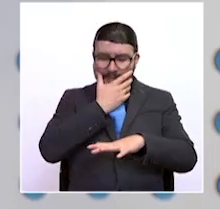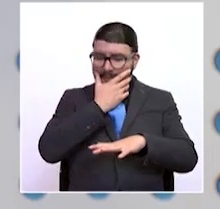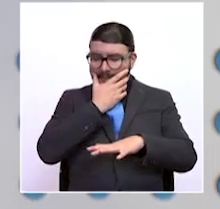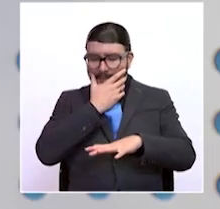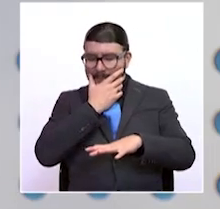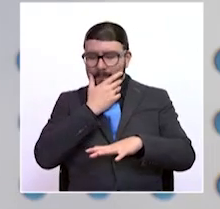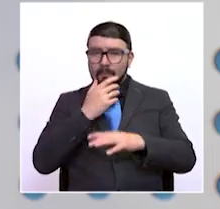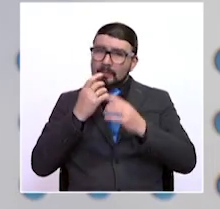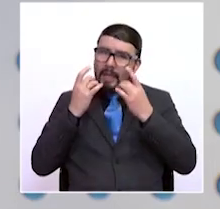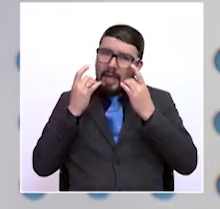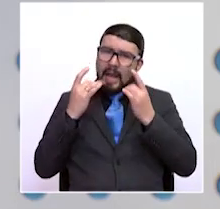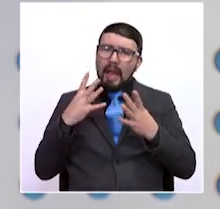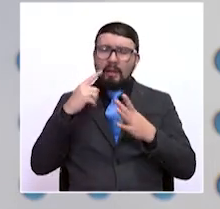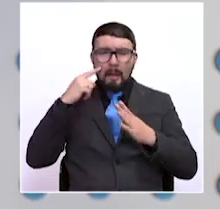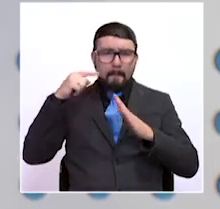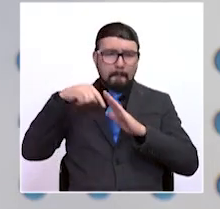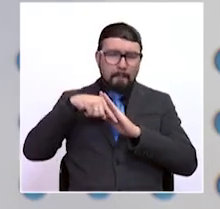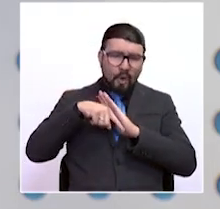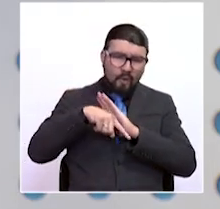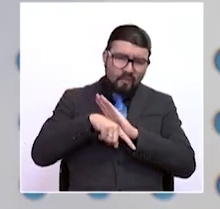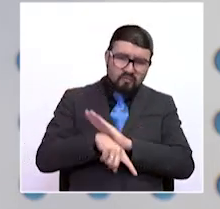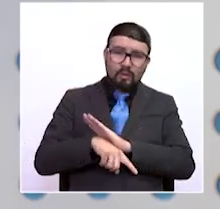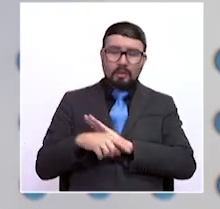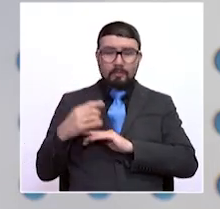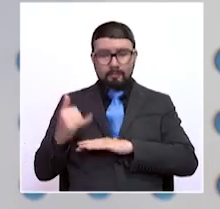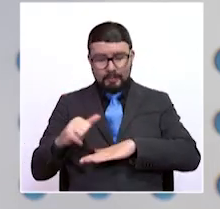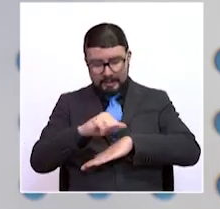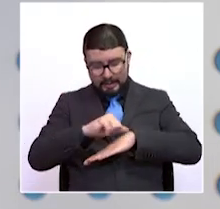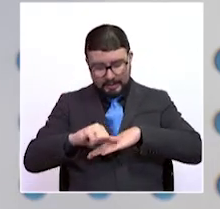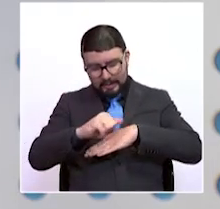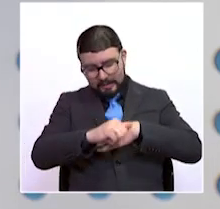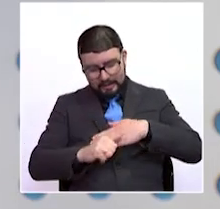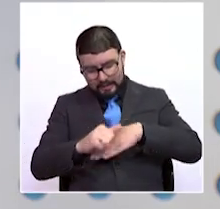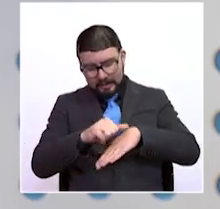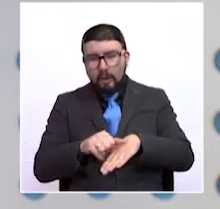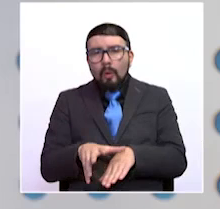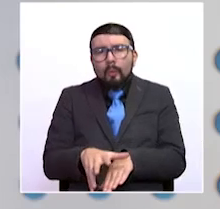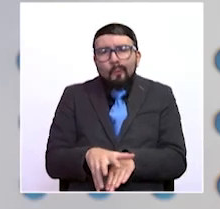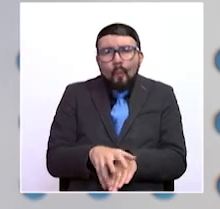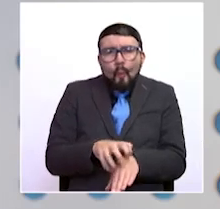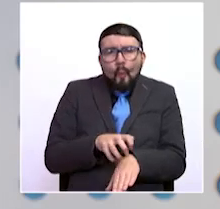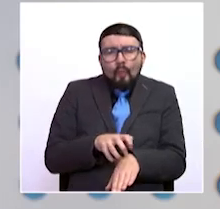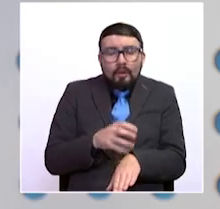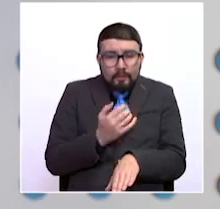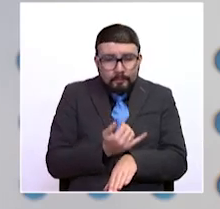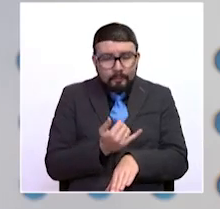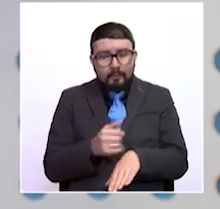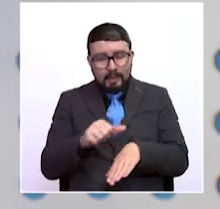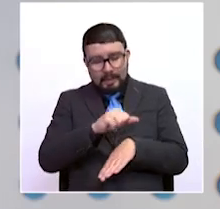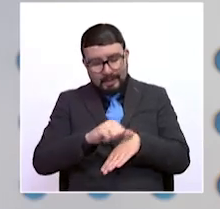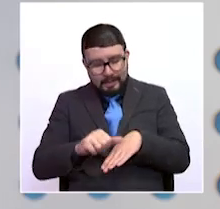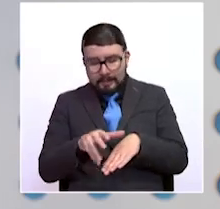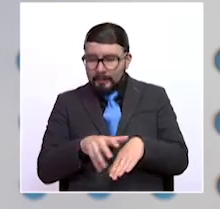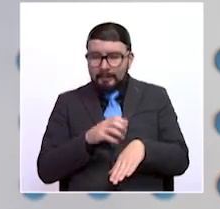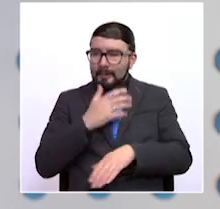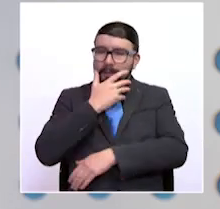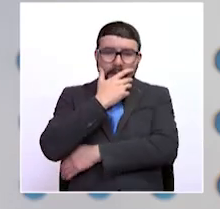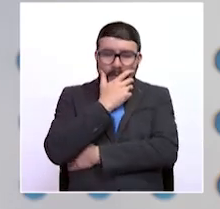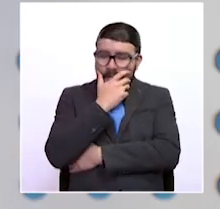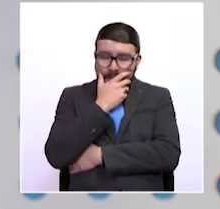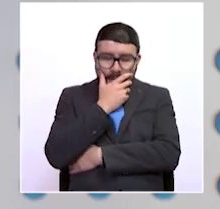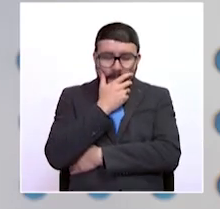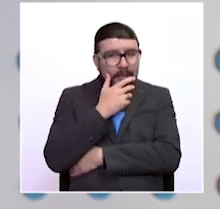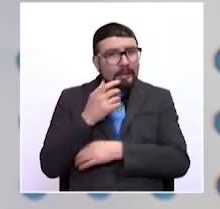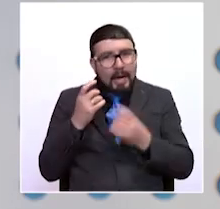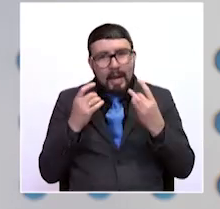una quemadura muy profunda, con cicatrices hipertróficas, con retracciones cicatrizales, con secuelas muy severas,